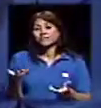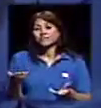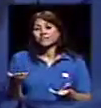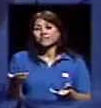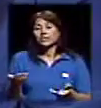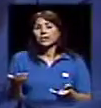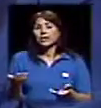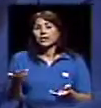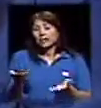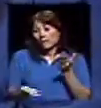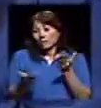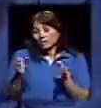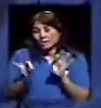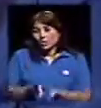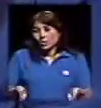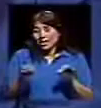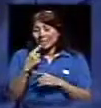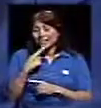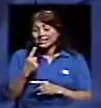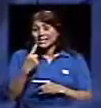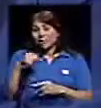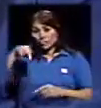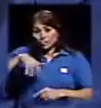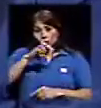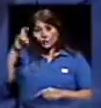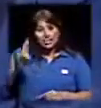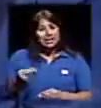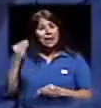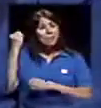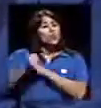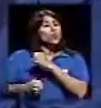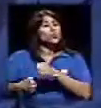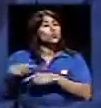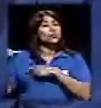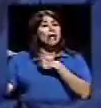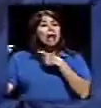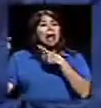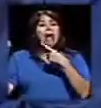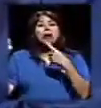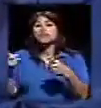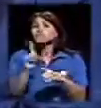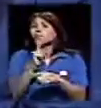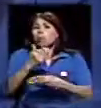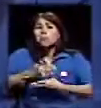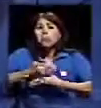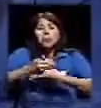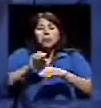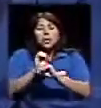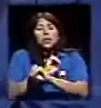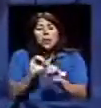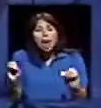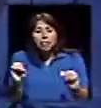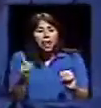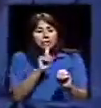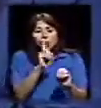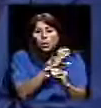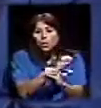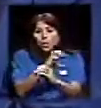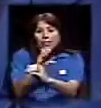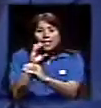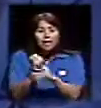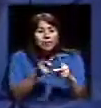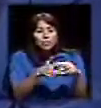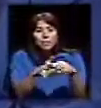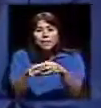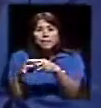una mención a que el país por muchos años dejó de construir infraestructura, dejó de darle mantenimiento apropiado y hoy estamos viviendo